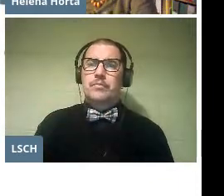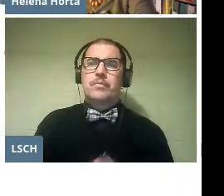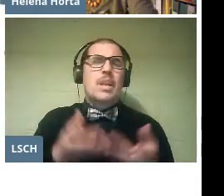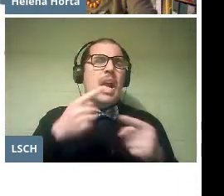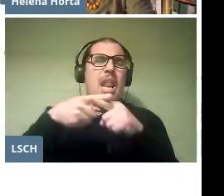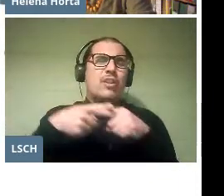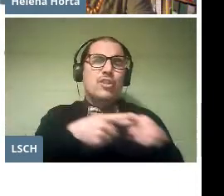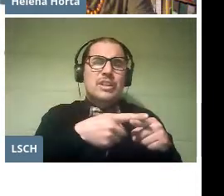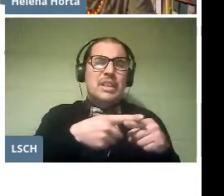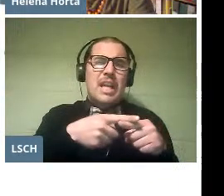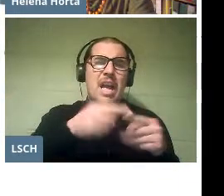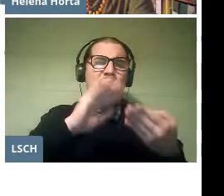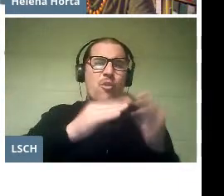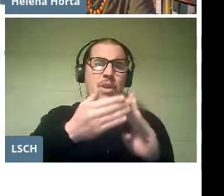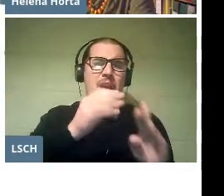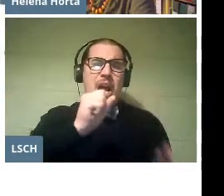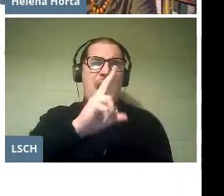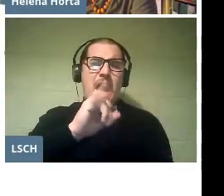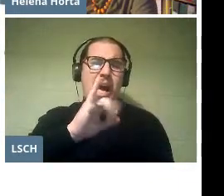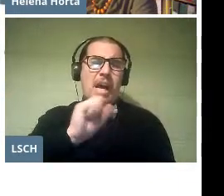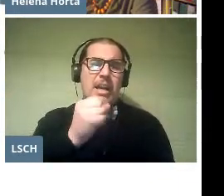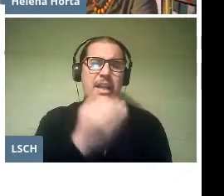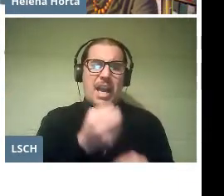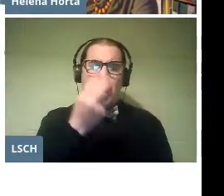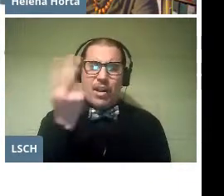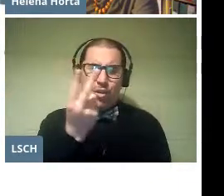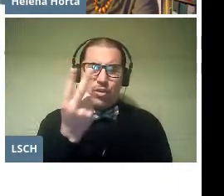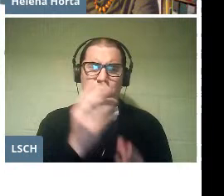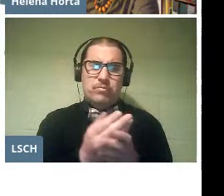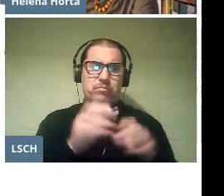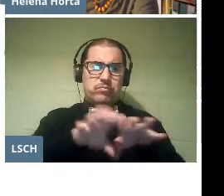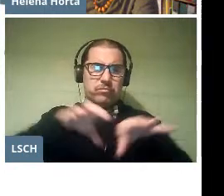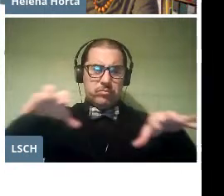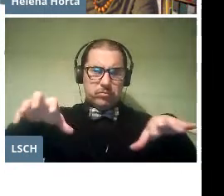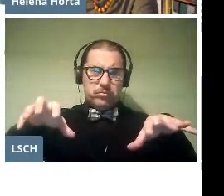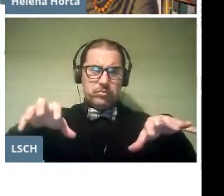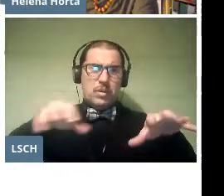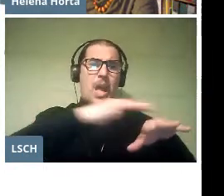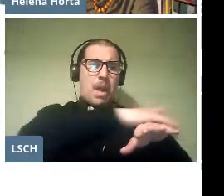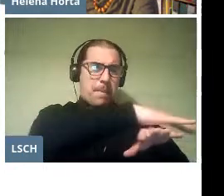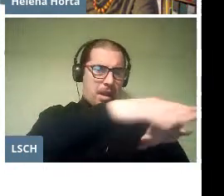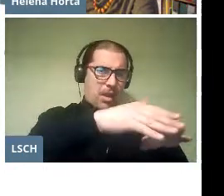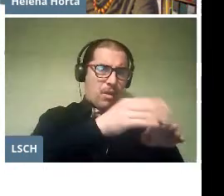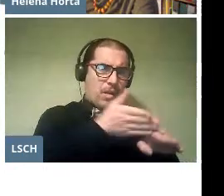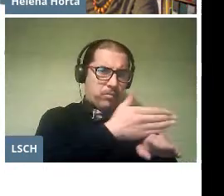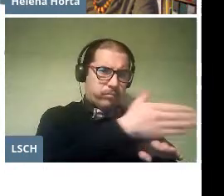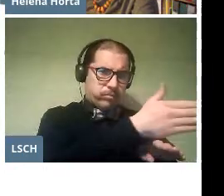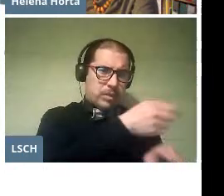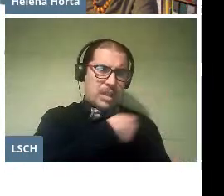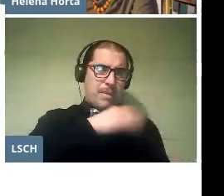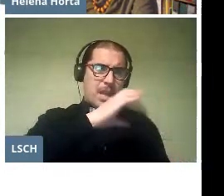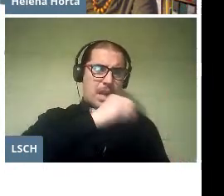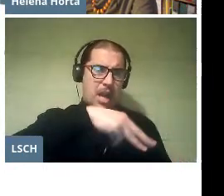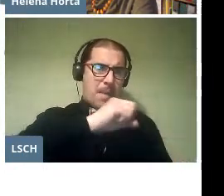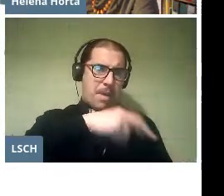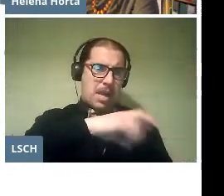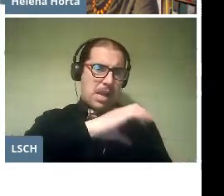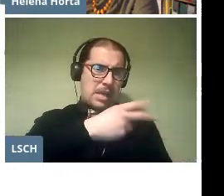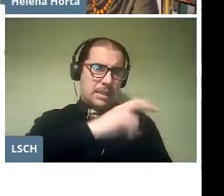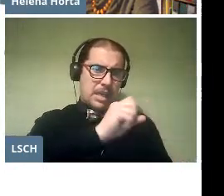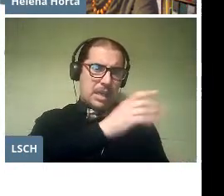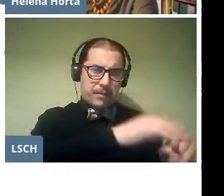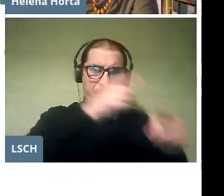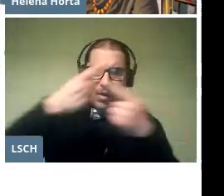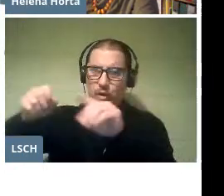La sociedad arica entonces se componía de dos mitades o parcialidades, una pescadora llamada Camanchaca y otra